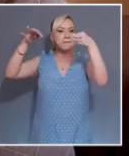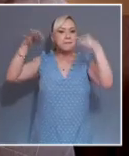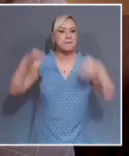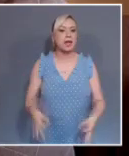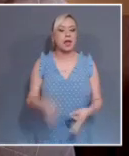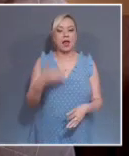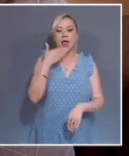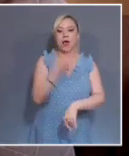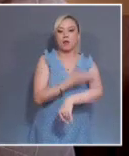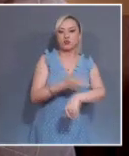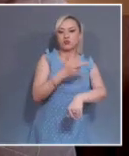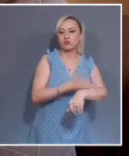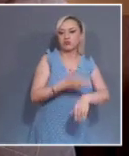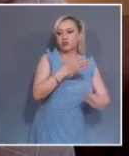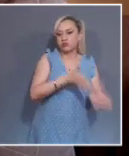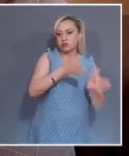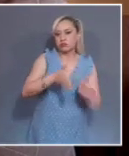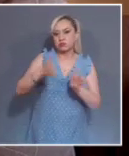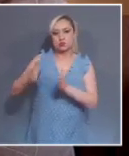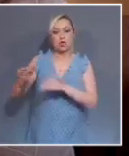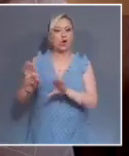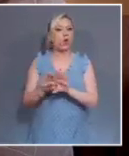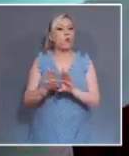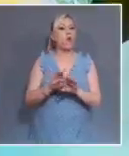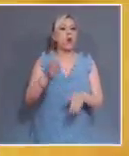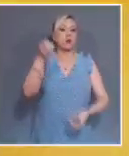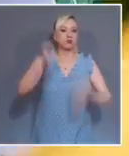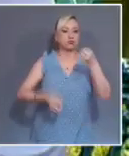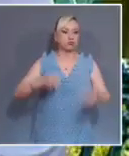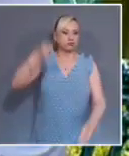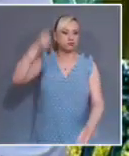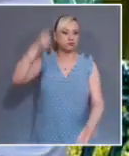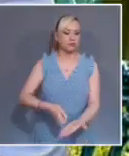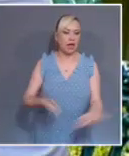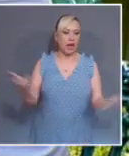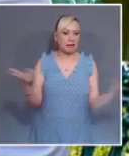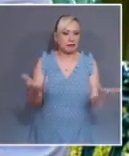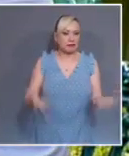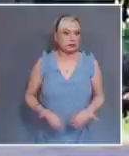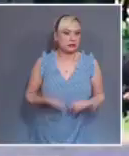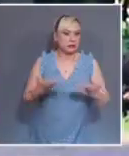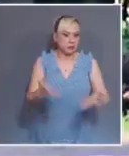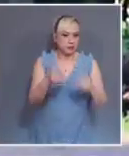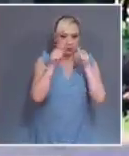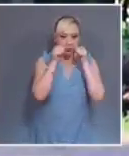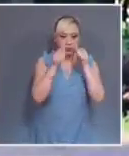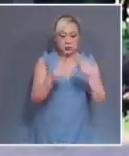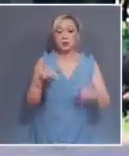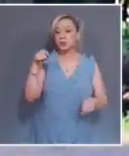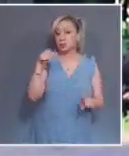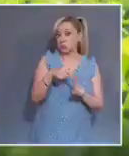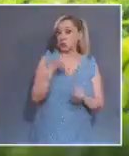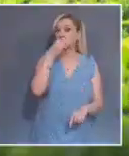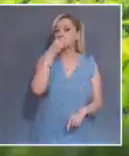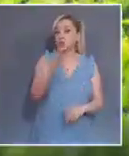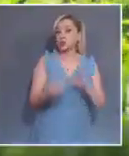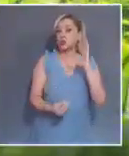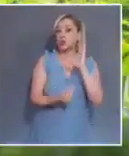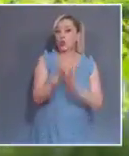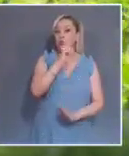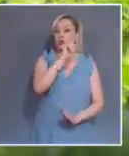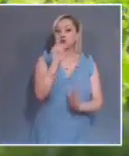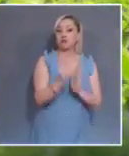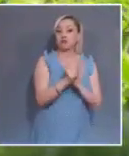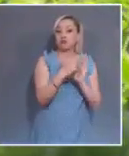ser en la hora de impartir justicia. Otra de las bondades de este nuevo código es la atención que se garantiza